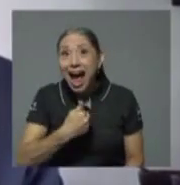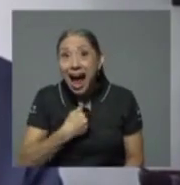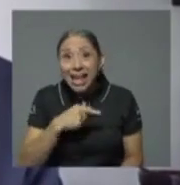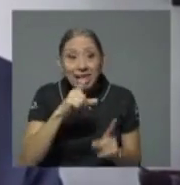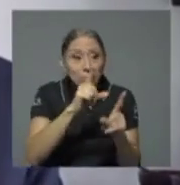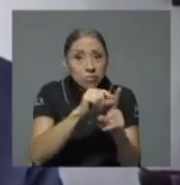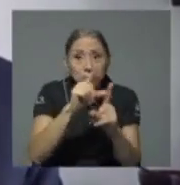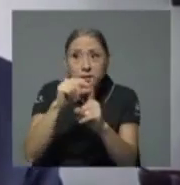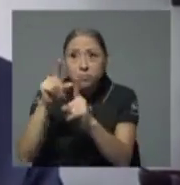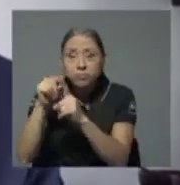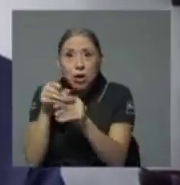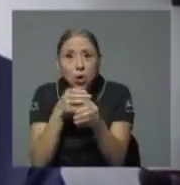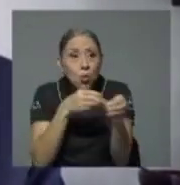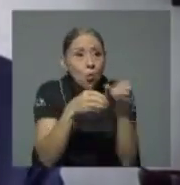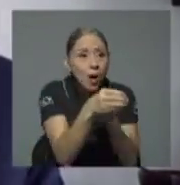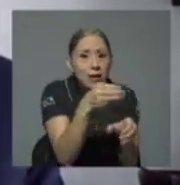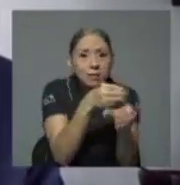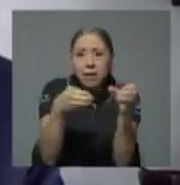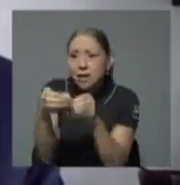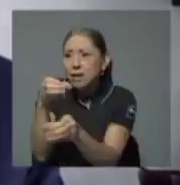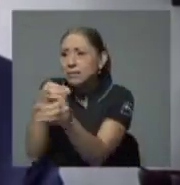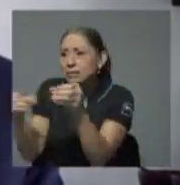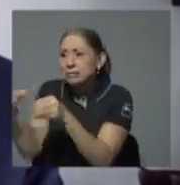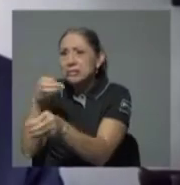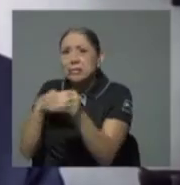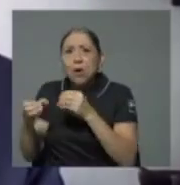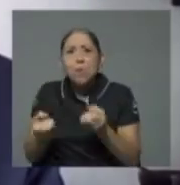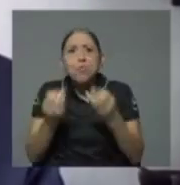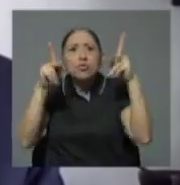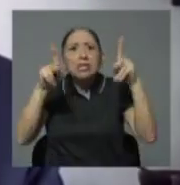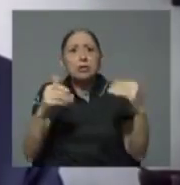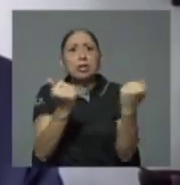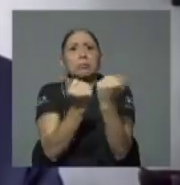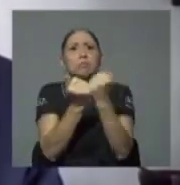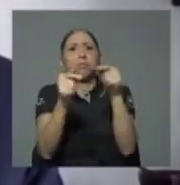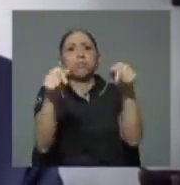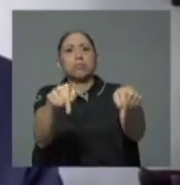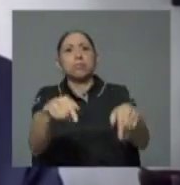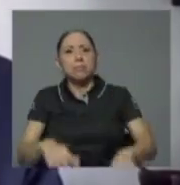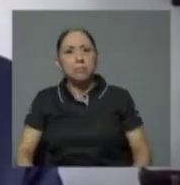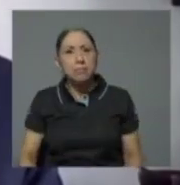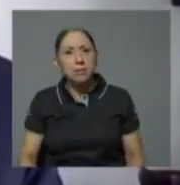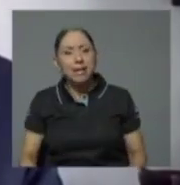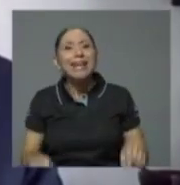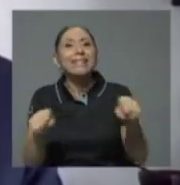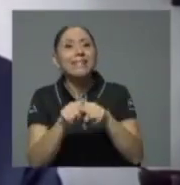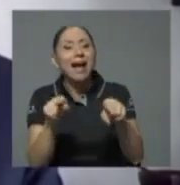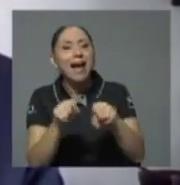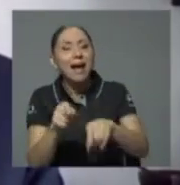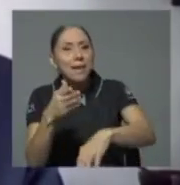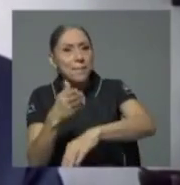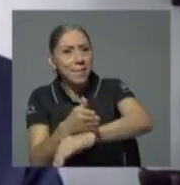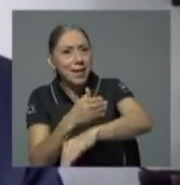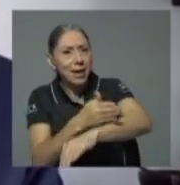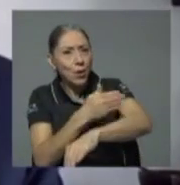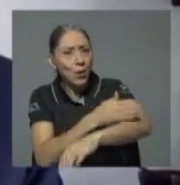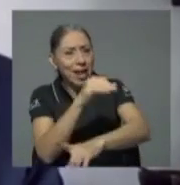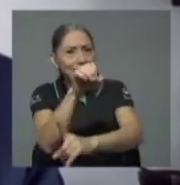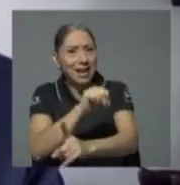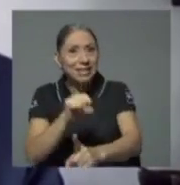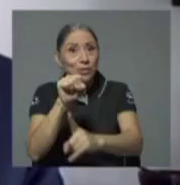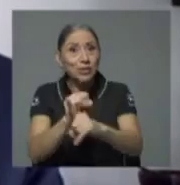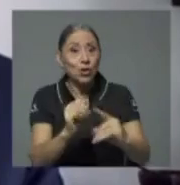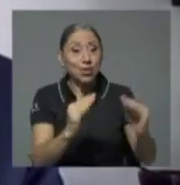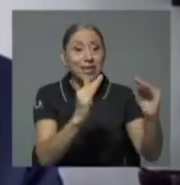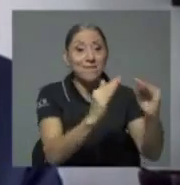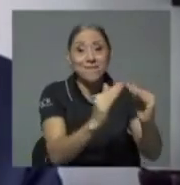de personas en un mismo lugar, y, por qué no decirlo también, una mejora de la situación de los barrios,